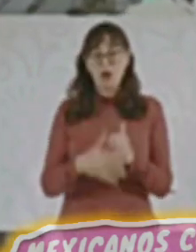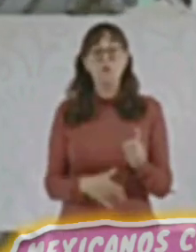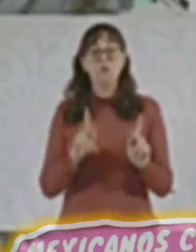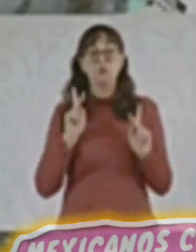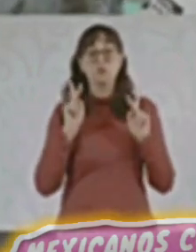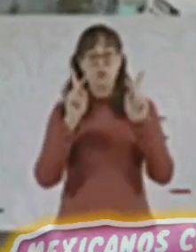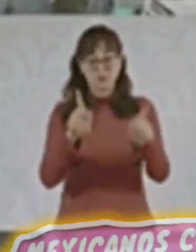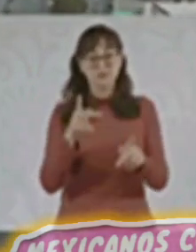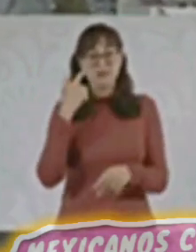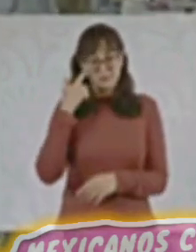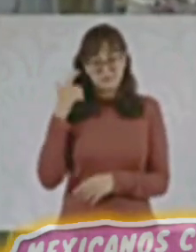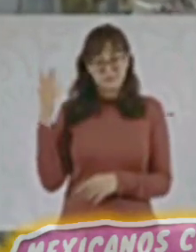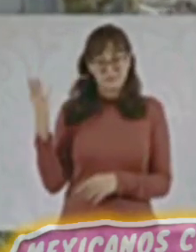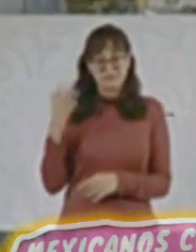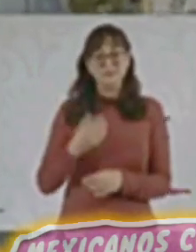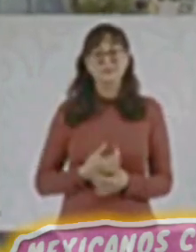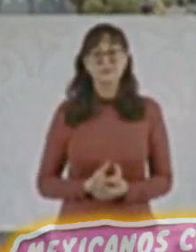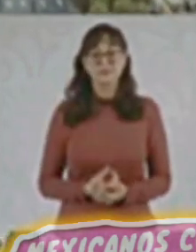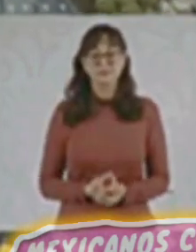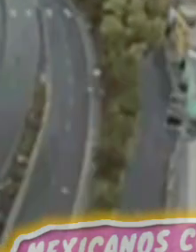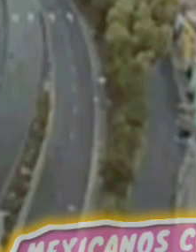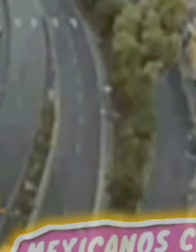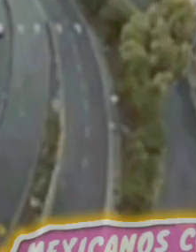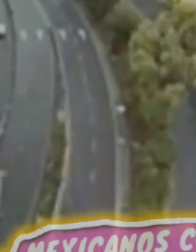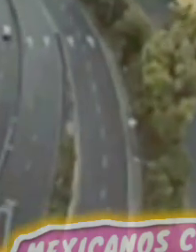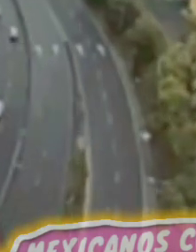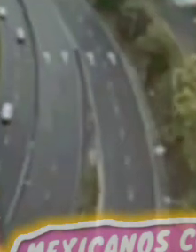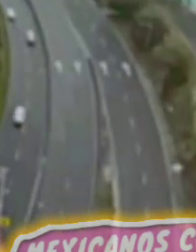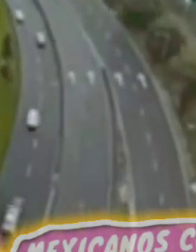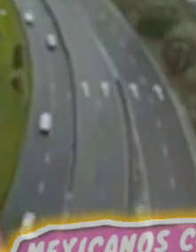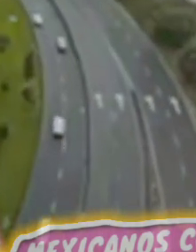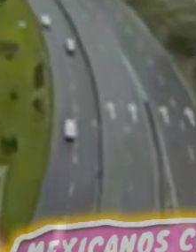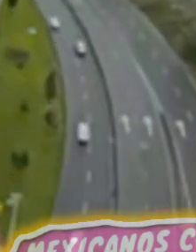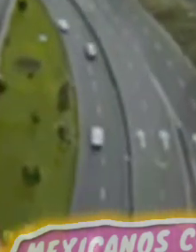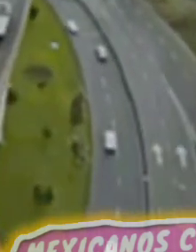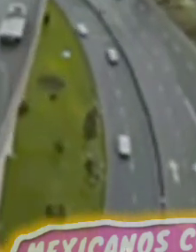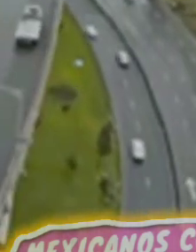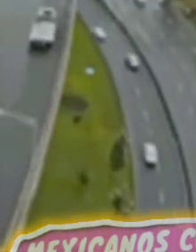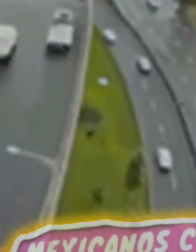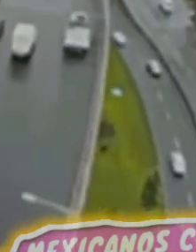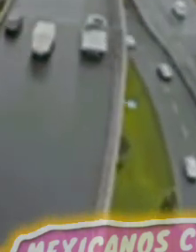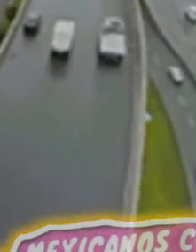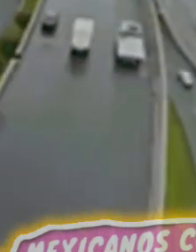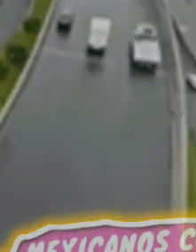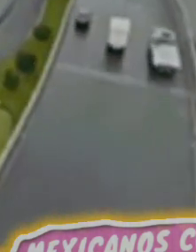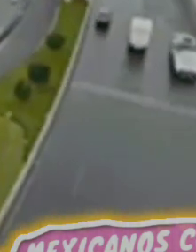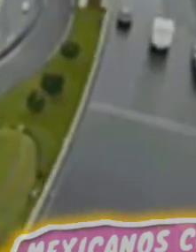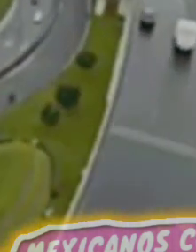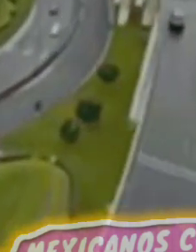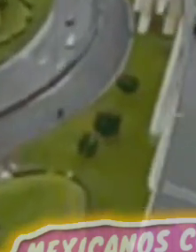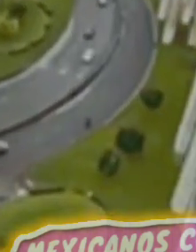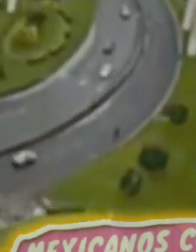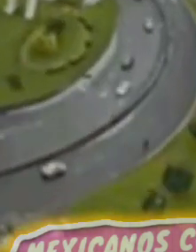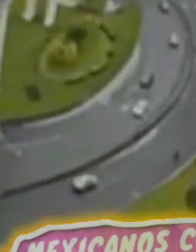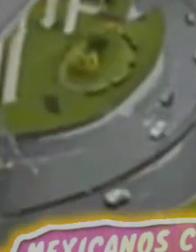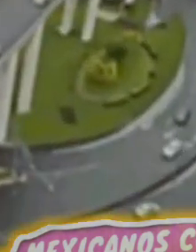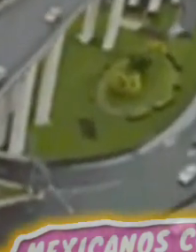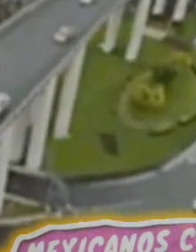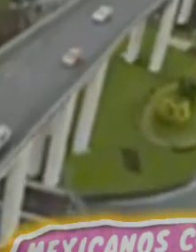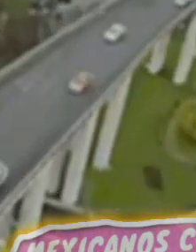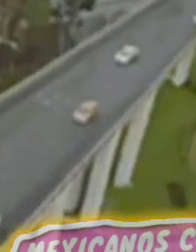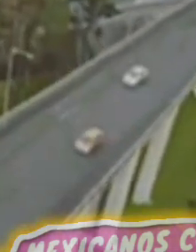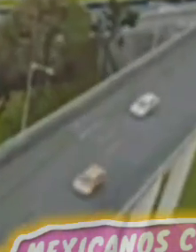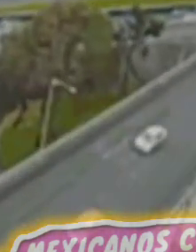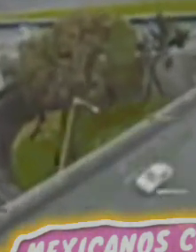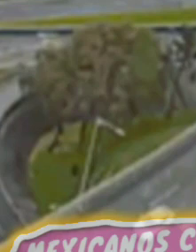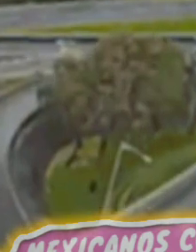está concluyendo la estación. La estación tiene una parte que hace la Secretaría de Infraestructura y otra parte que hace el Estado